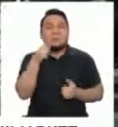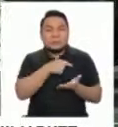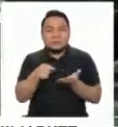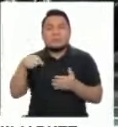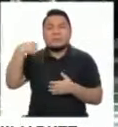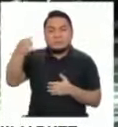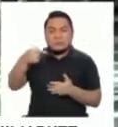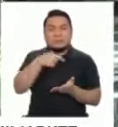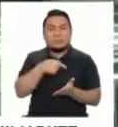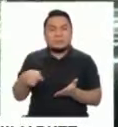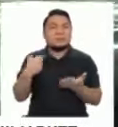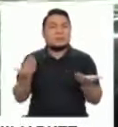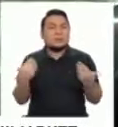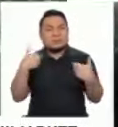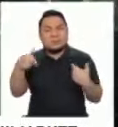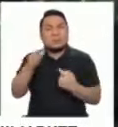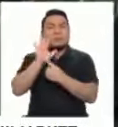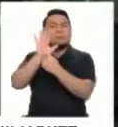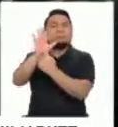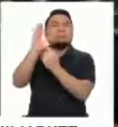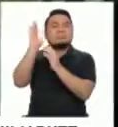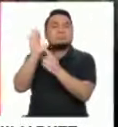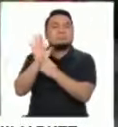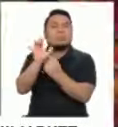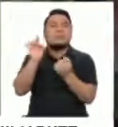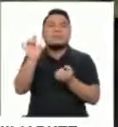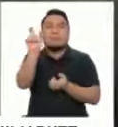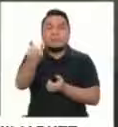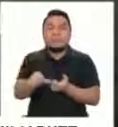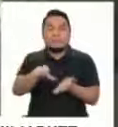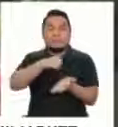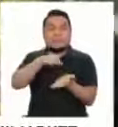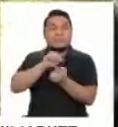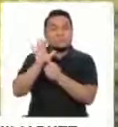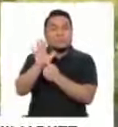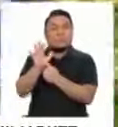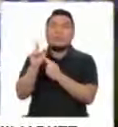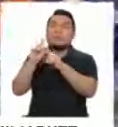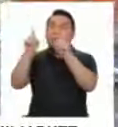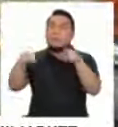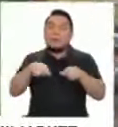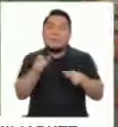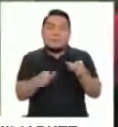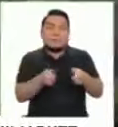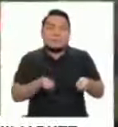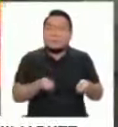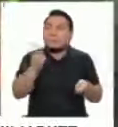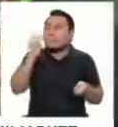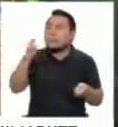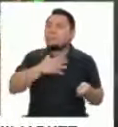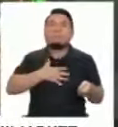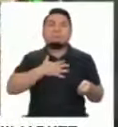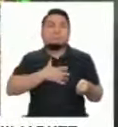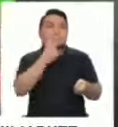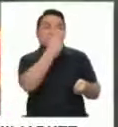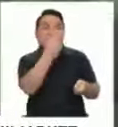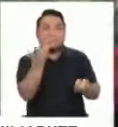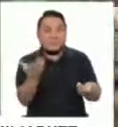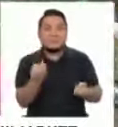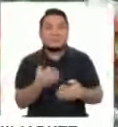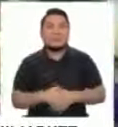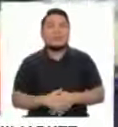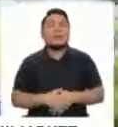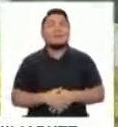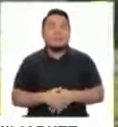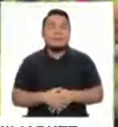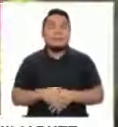hacer es tener la exposición de diferentes artistas que estamos haciendo la curaduría. Correcto. Y Patricia, para terminar, quiero mostrarte un detalle, que hay